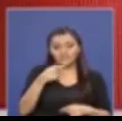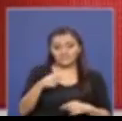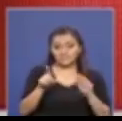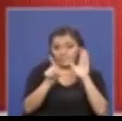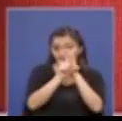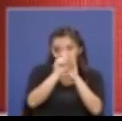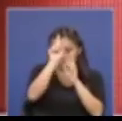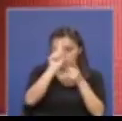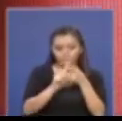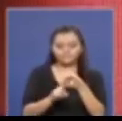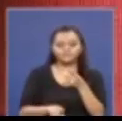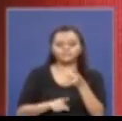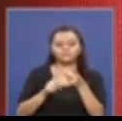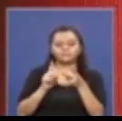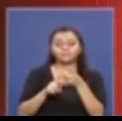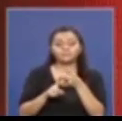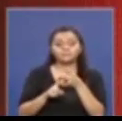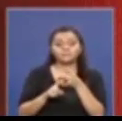ley.